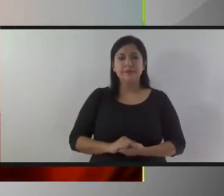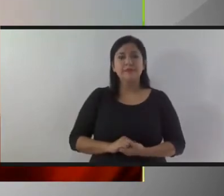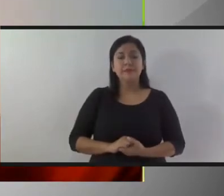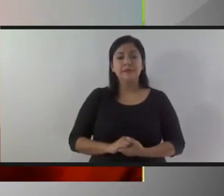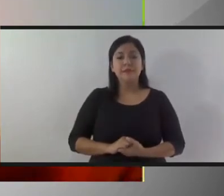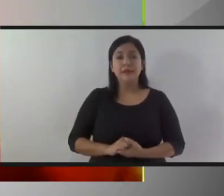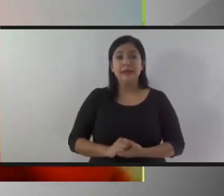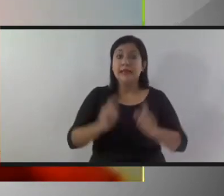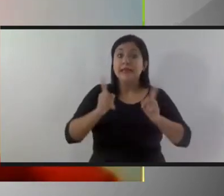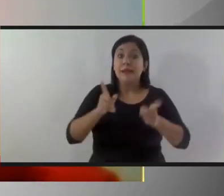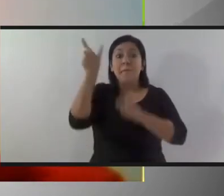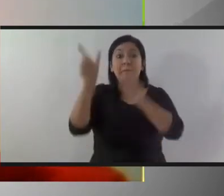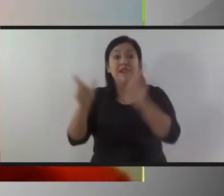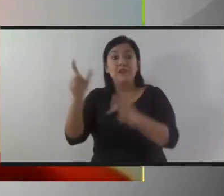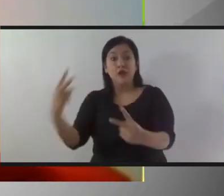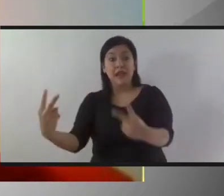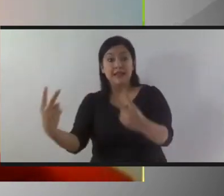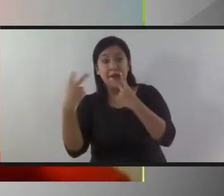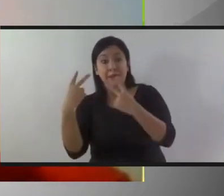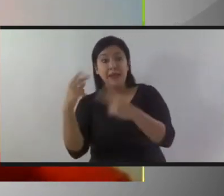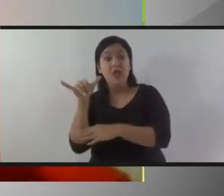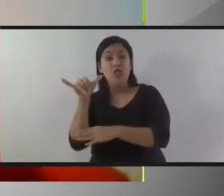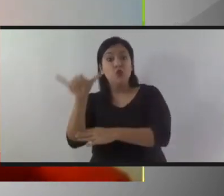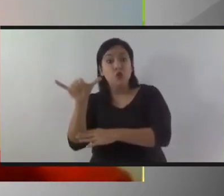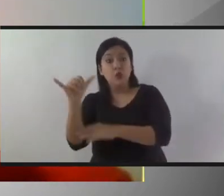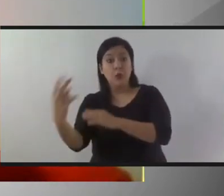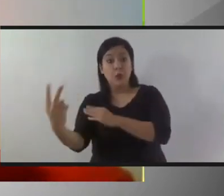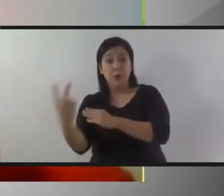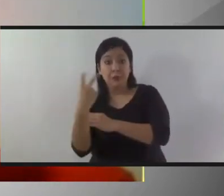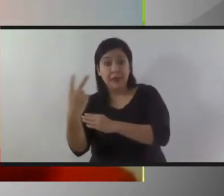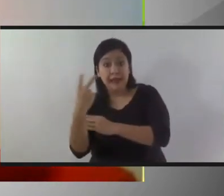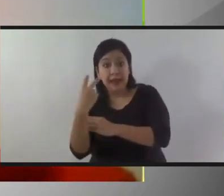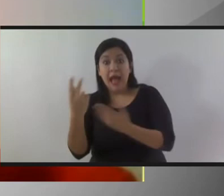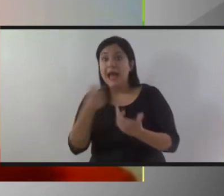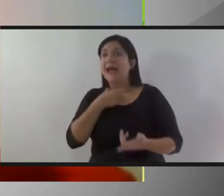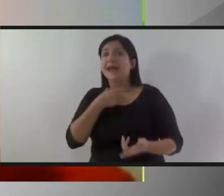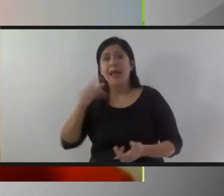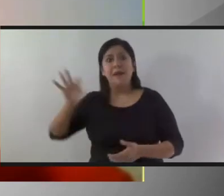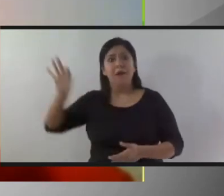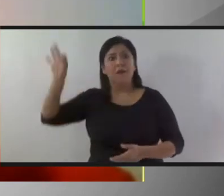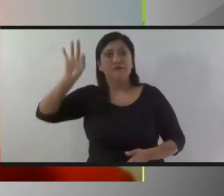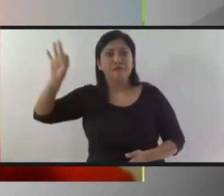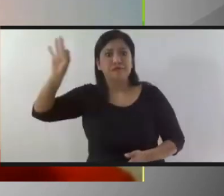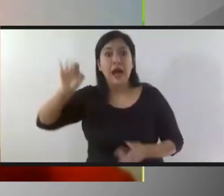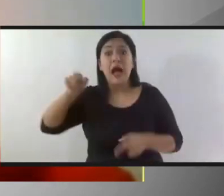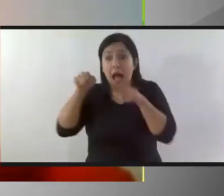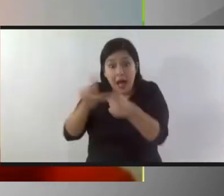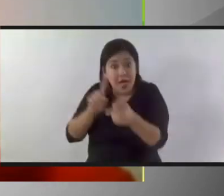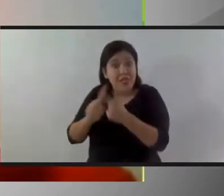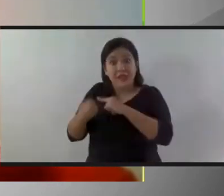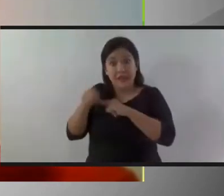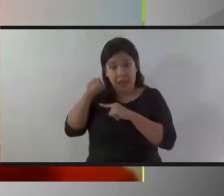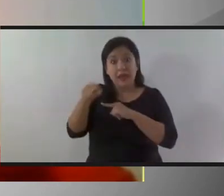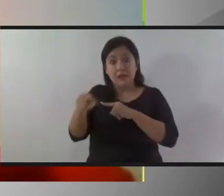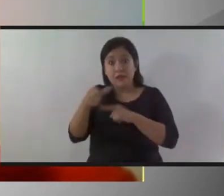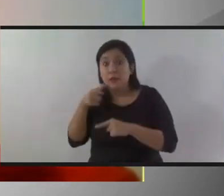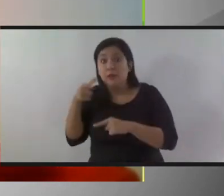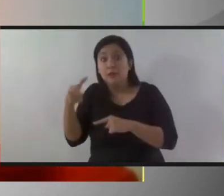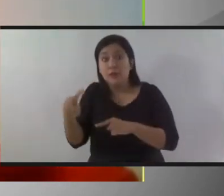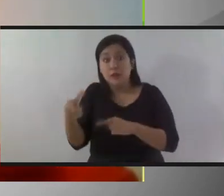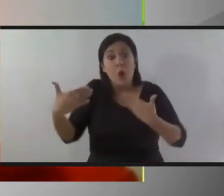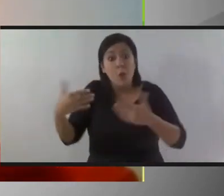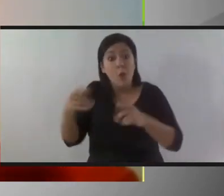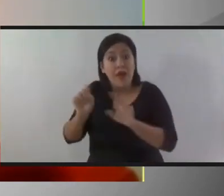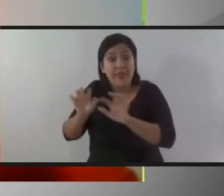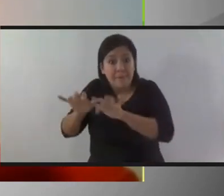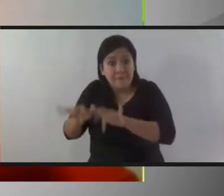Y para la gente que nos sigue por YouTube y nos quiere hacer algún comentario, pueden hacerlo allí mismo, en YouTube. Cuatro miembros